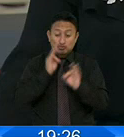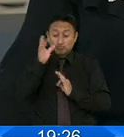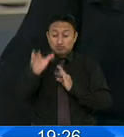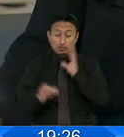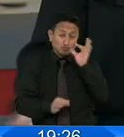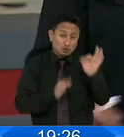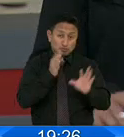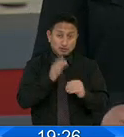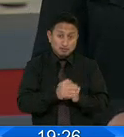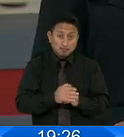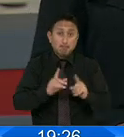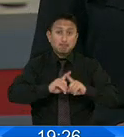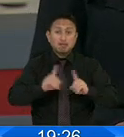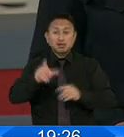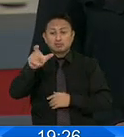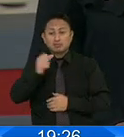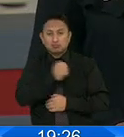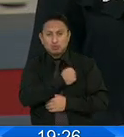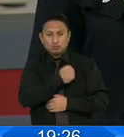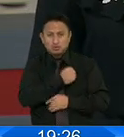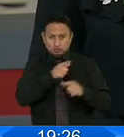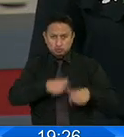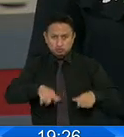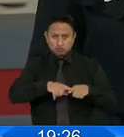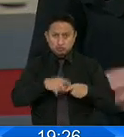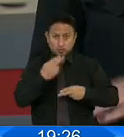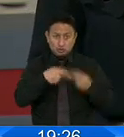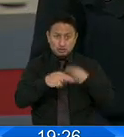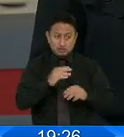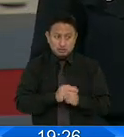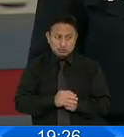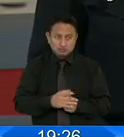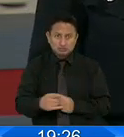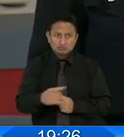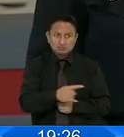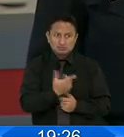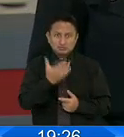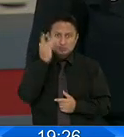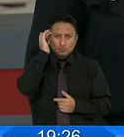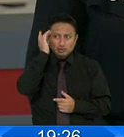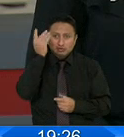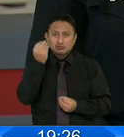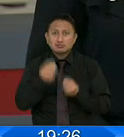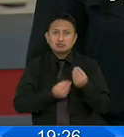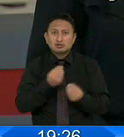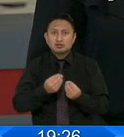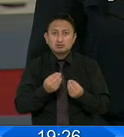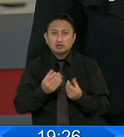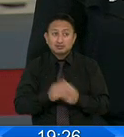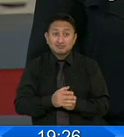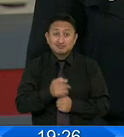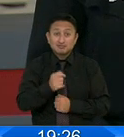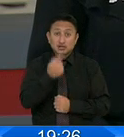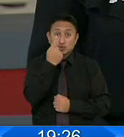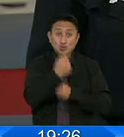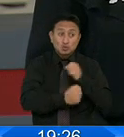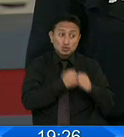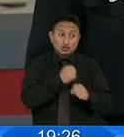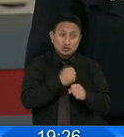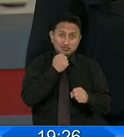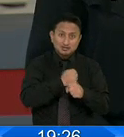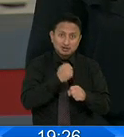Sin embargo, propietarios de esos locales comerciales se muestran preocupados tras casi prácticamente un año de